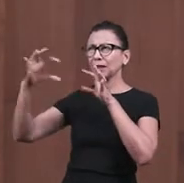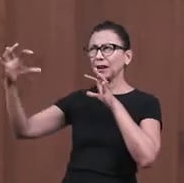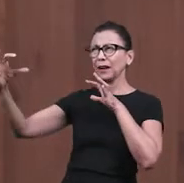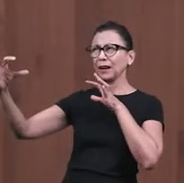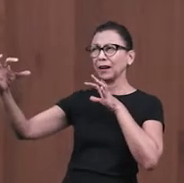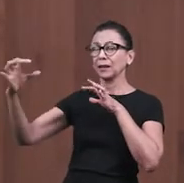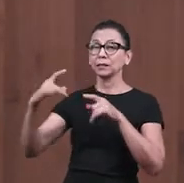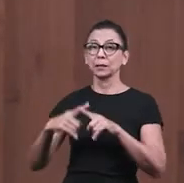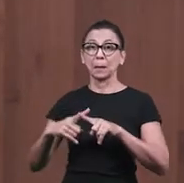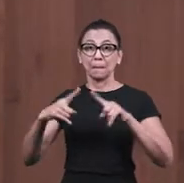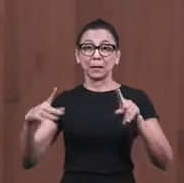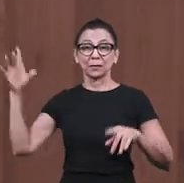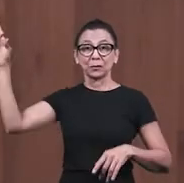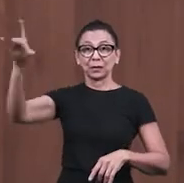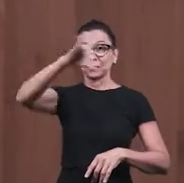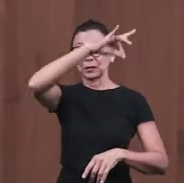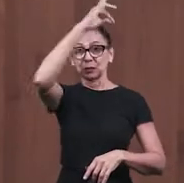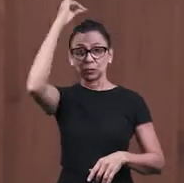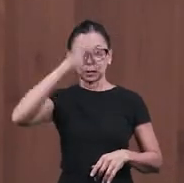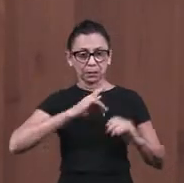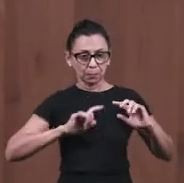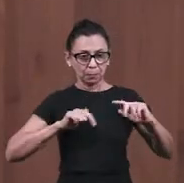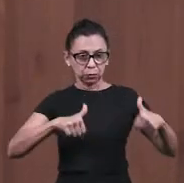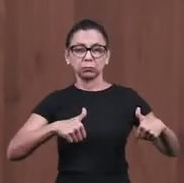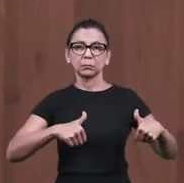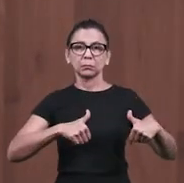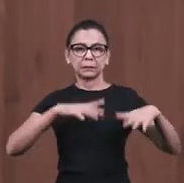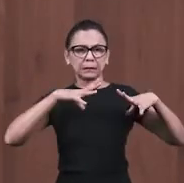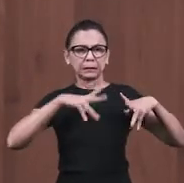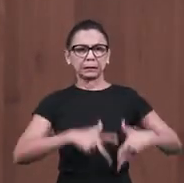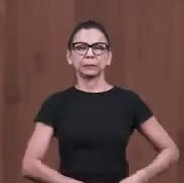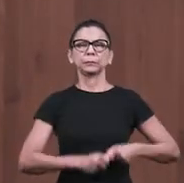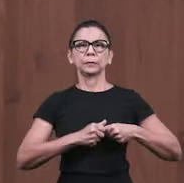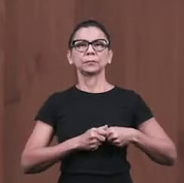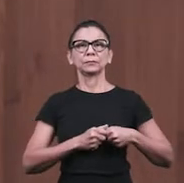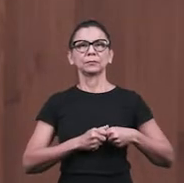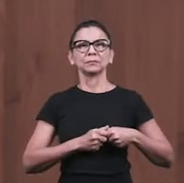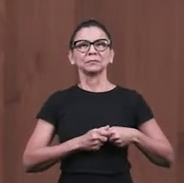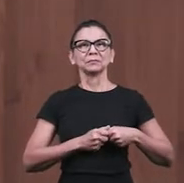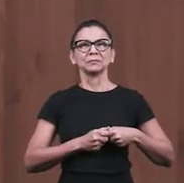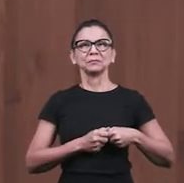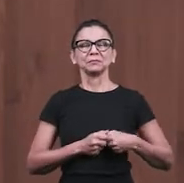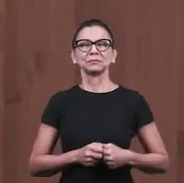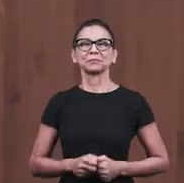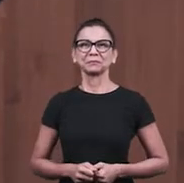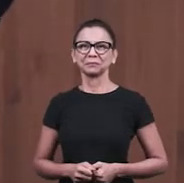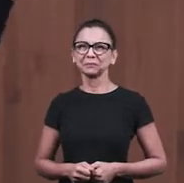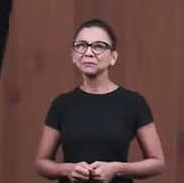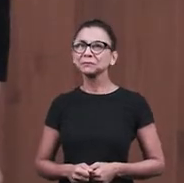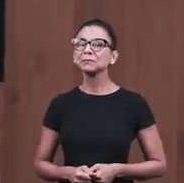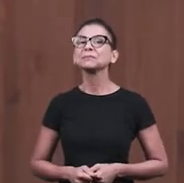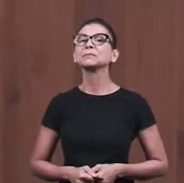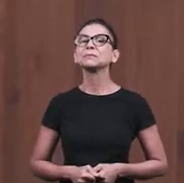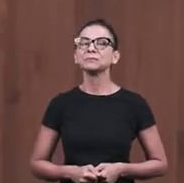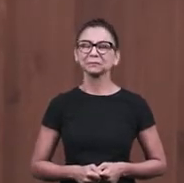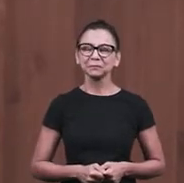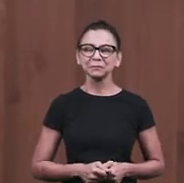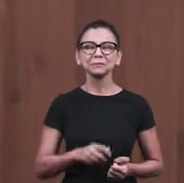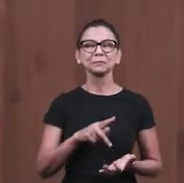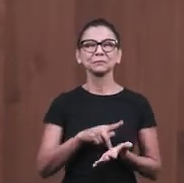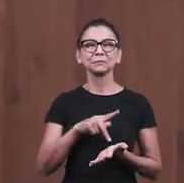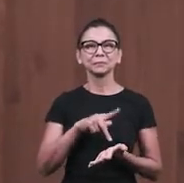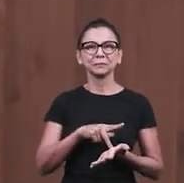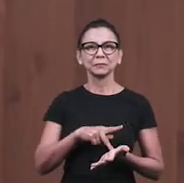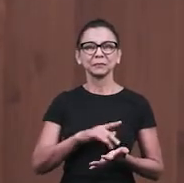Dios, retira todos esos sentimientos malos de nuestro corazón y Él queda limpiecito. El arca